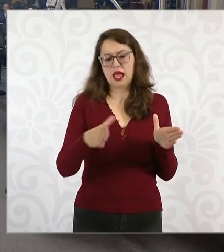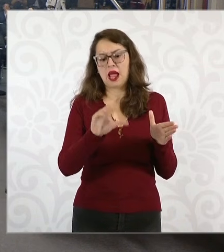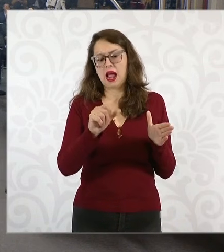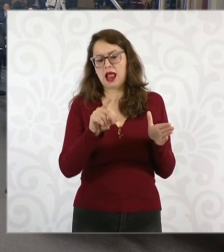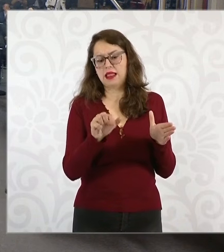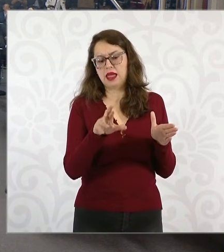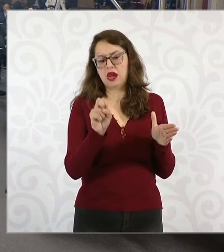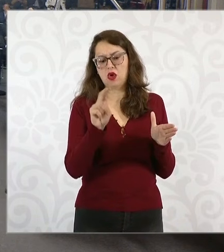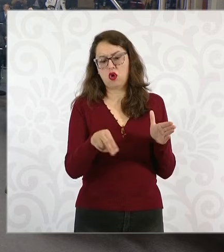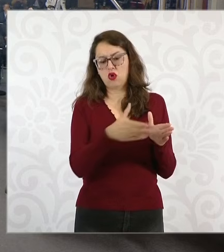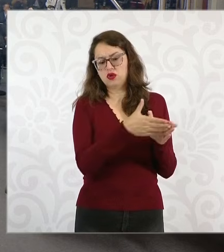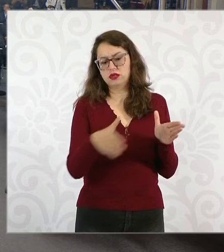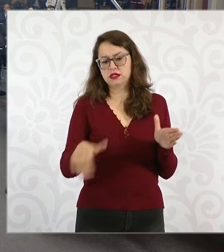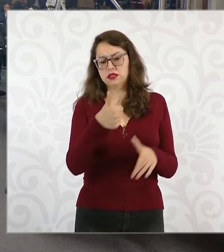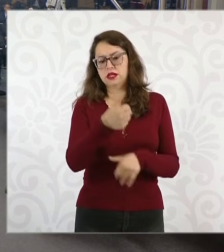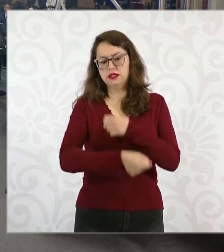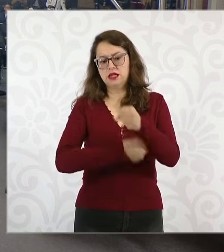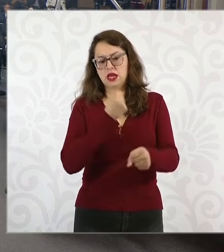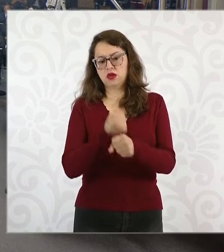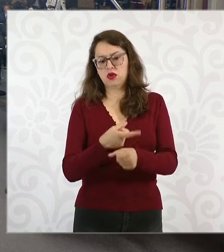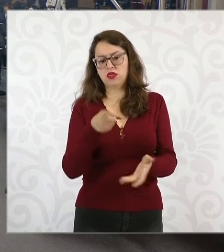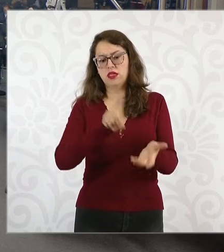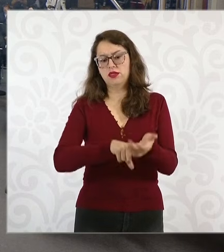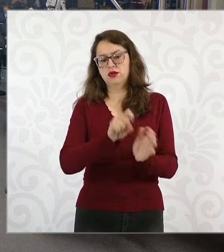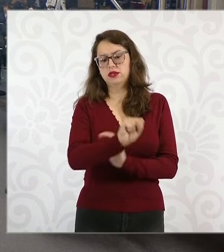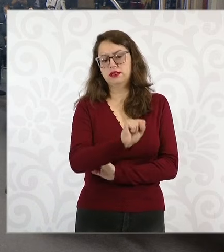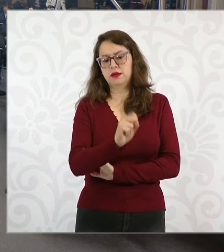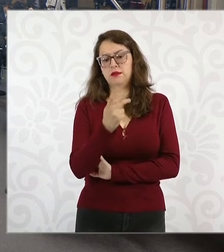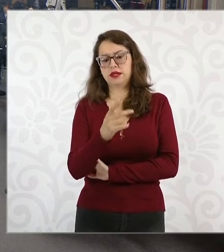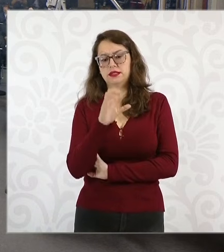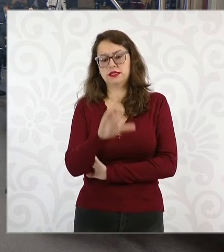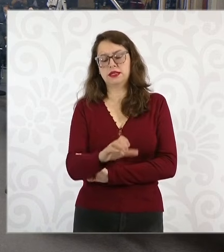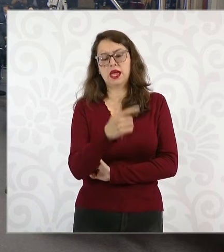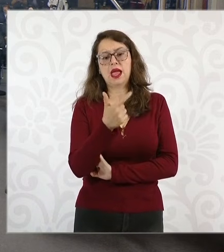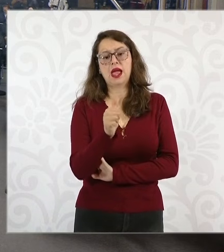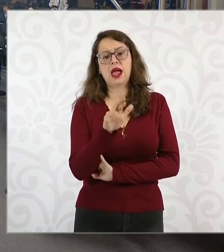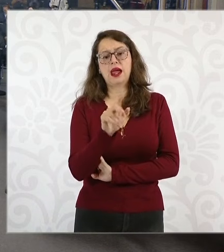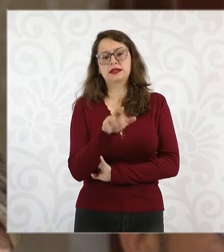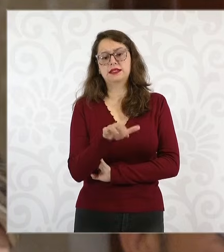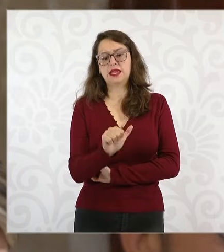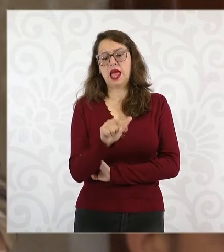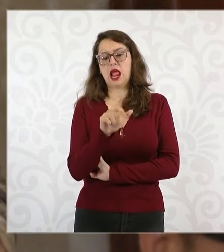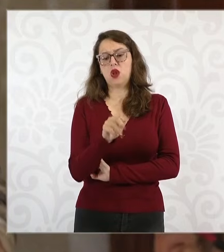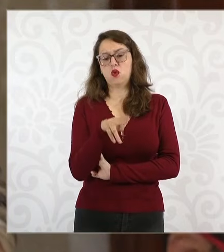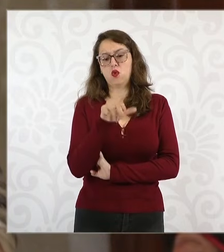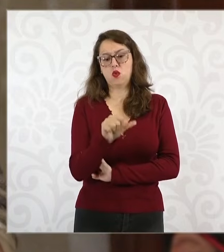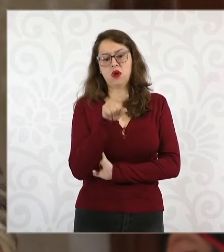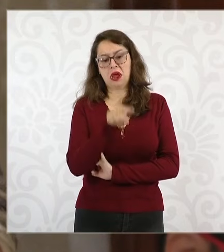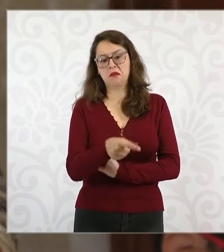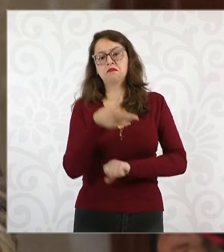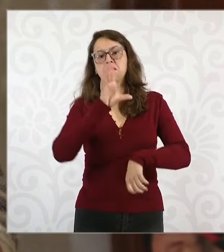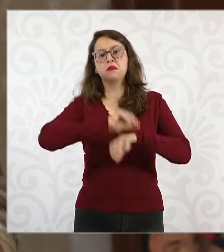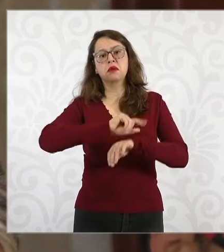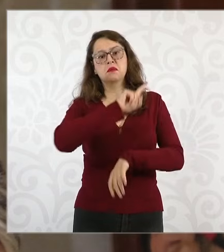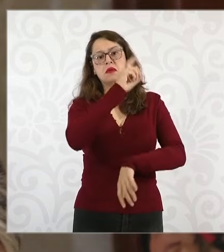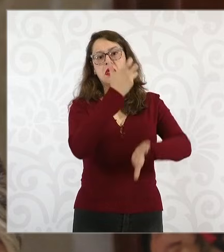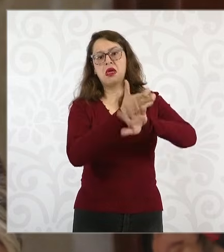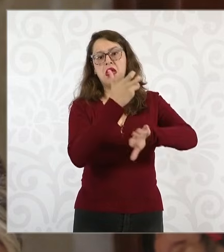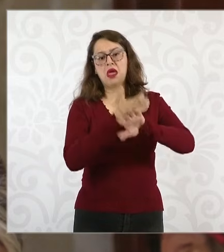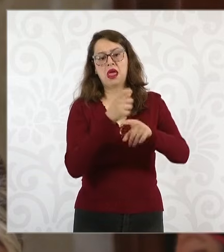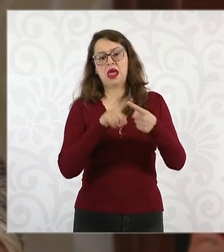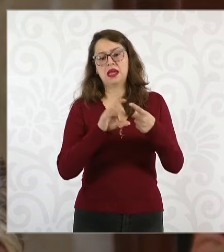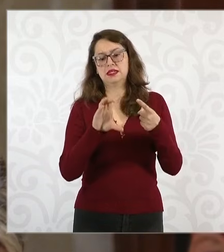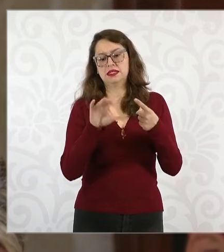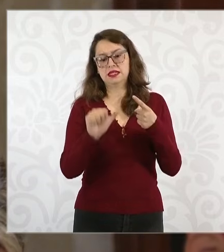Genaro García Luna al frente de la Secretaría de Seguridad Pública, cuando se abrió totalmente la participación de agencias extranjeras, la CIA, la